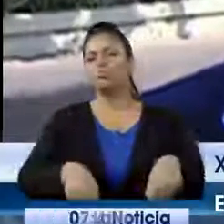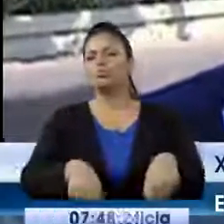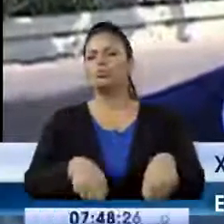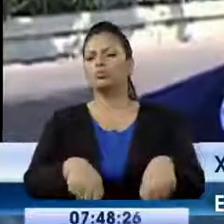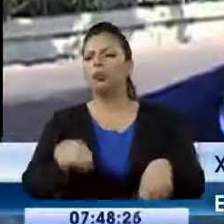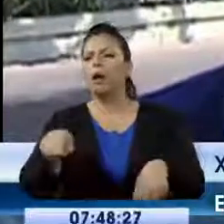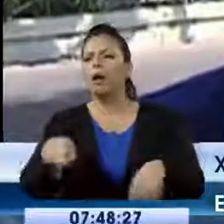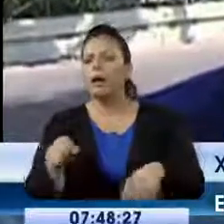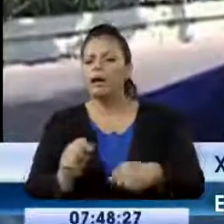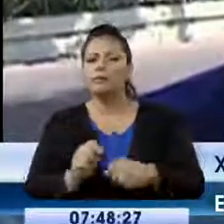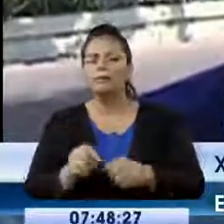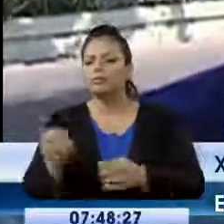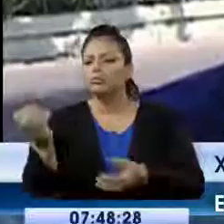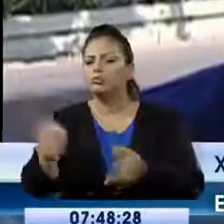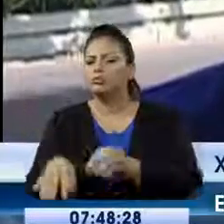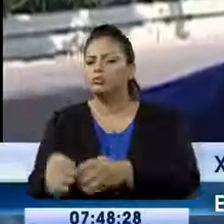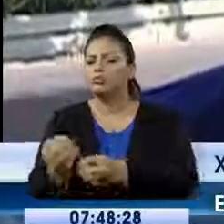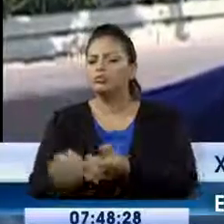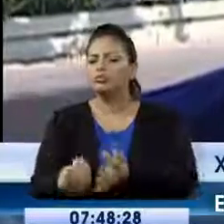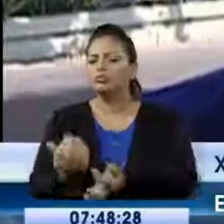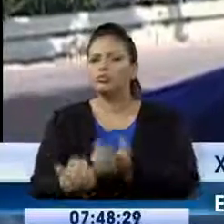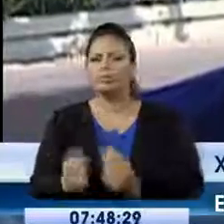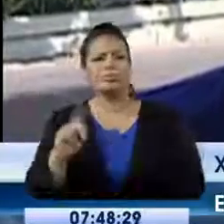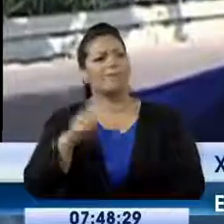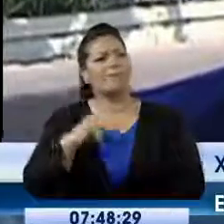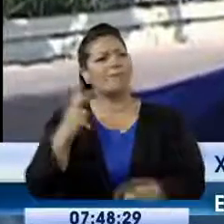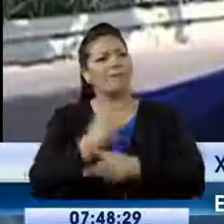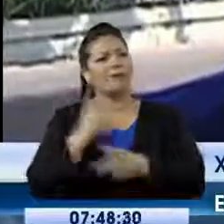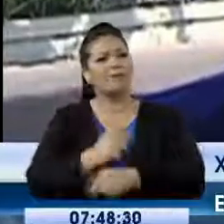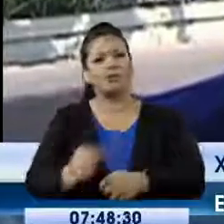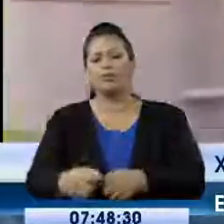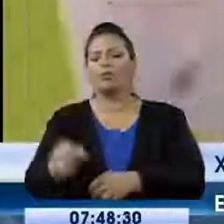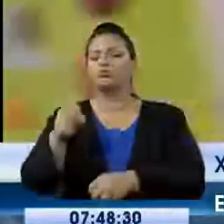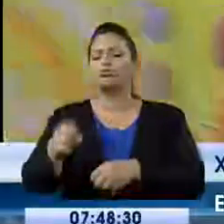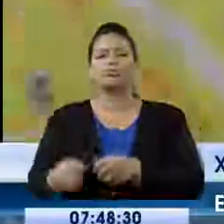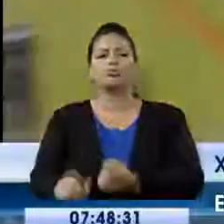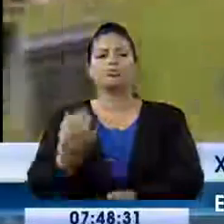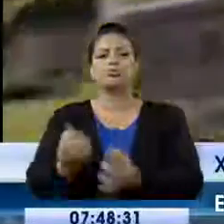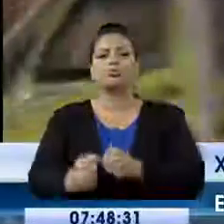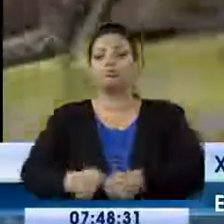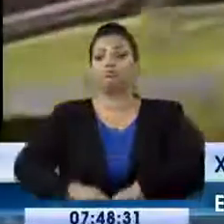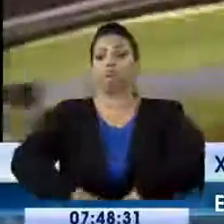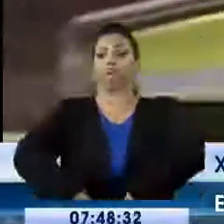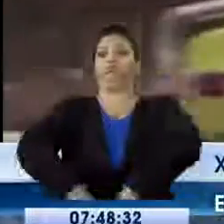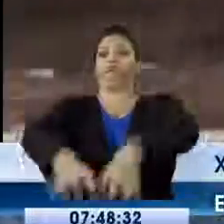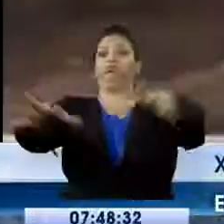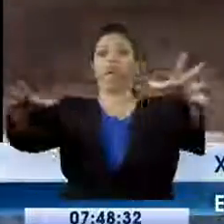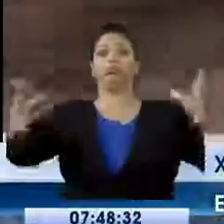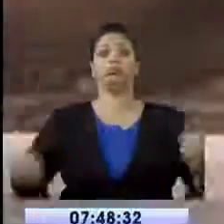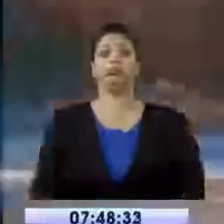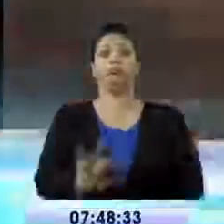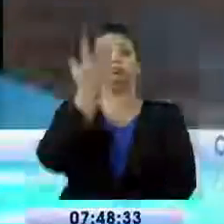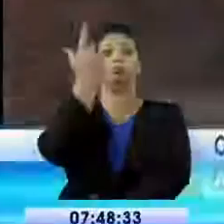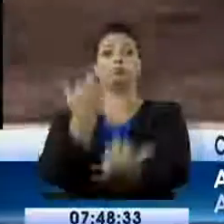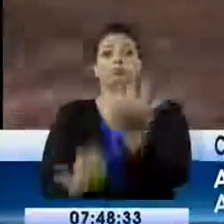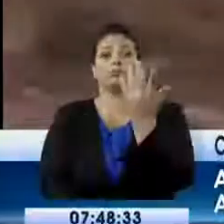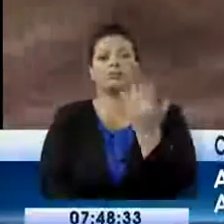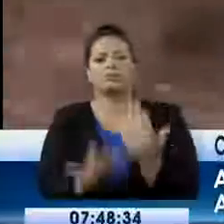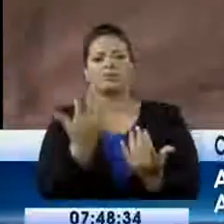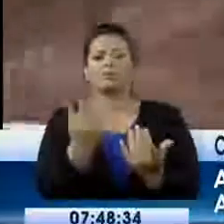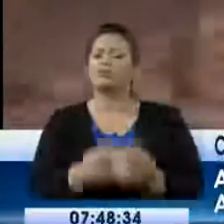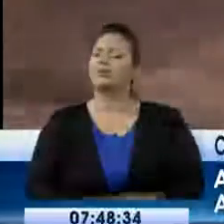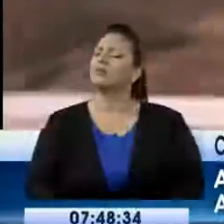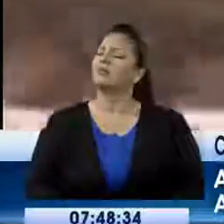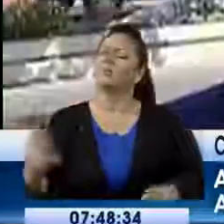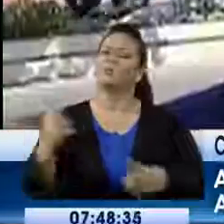la erosión va a fecundar y provocan estos incendios forestales que son muy graves para nuestra ciudad. Y señala los efectos que estos flagelos causan en el